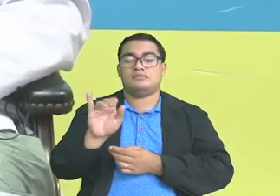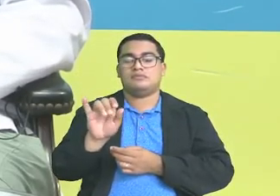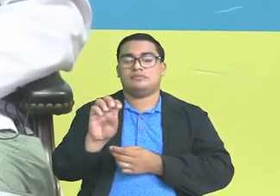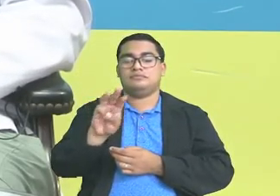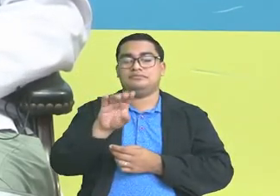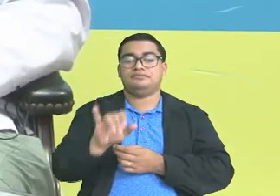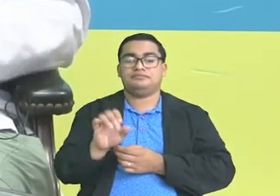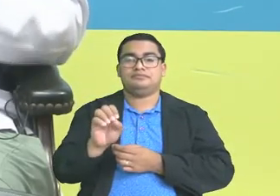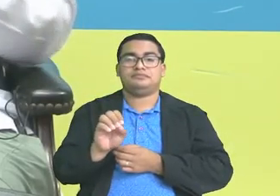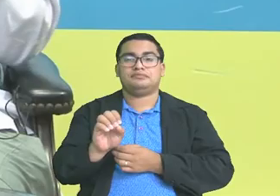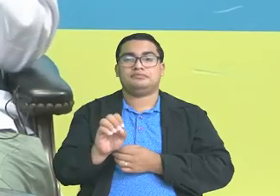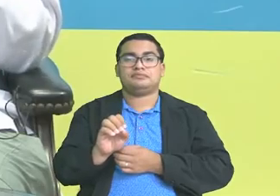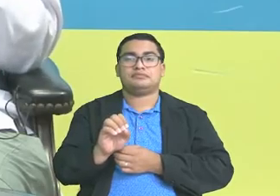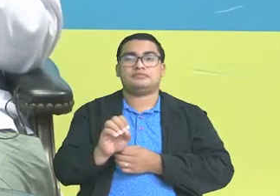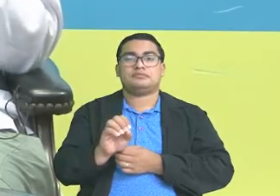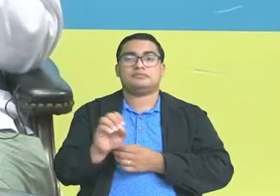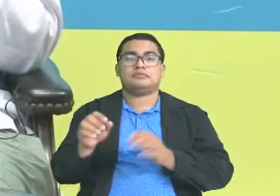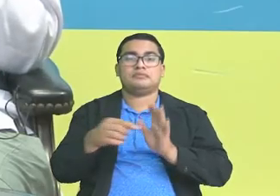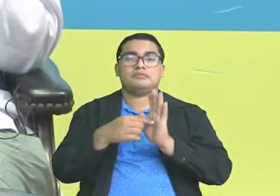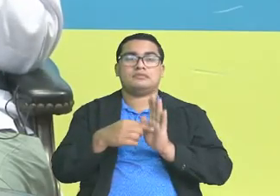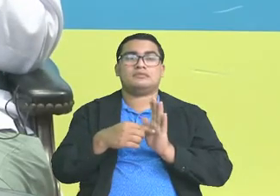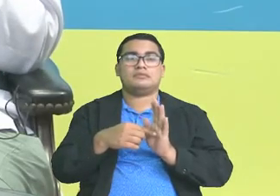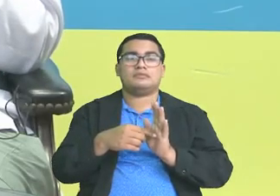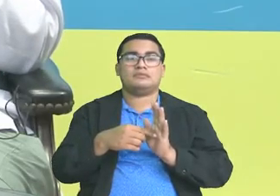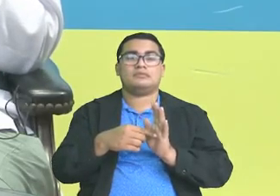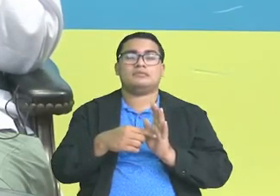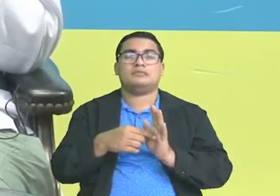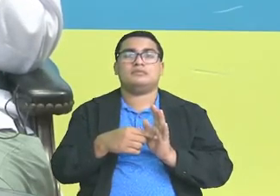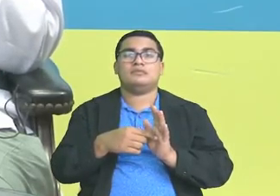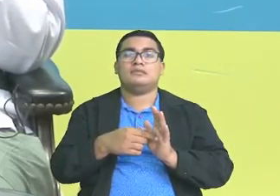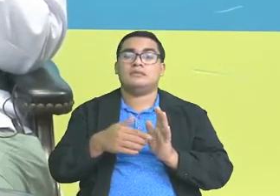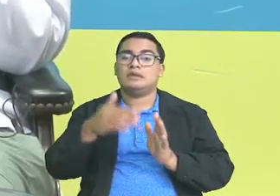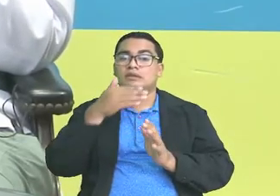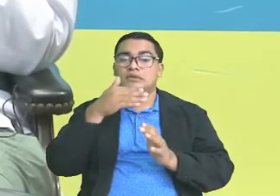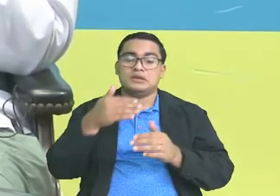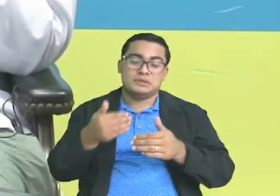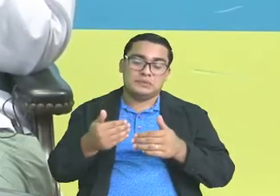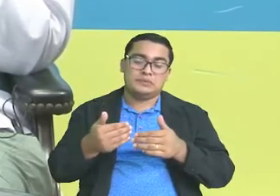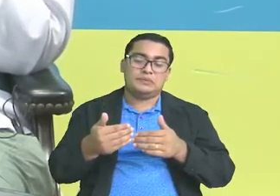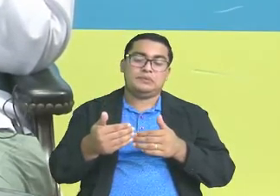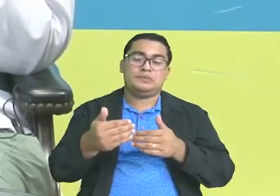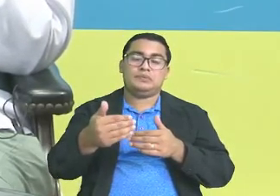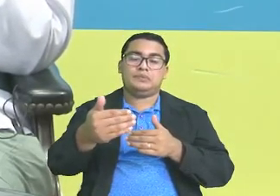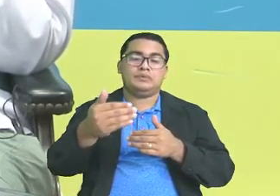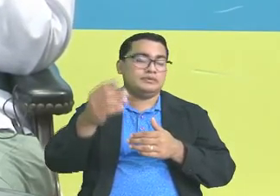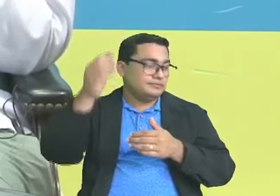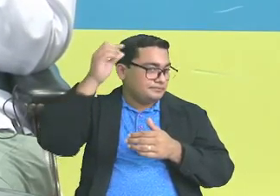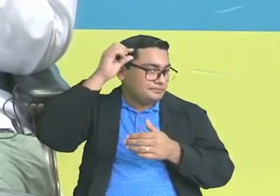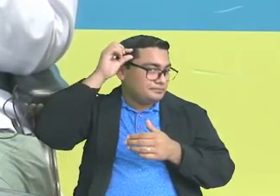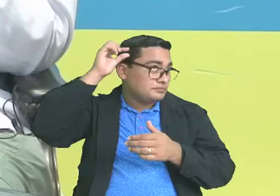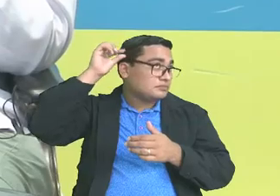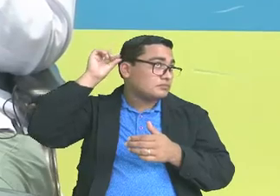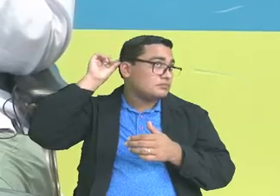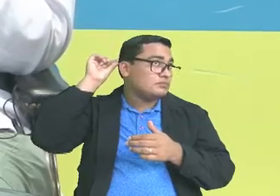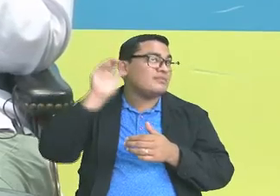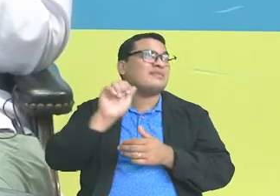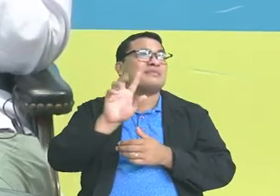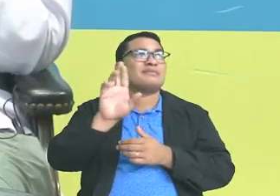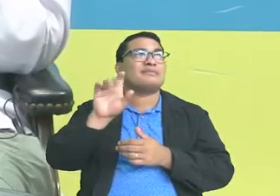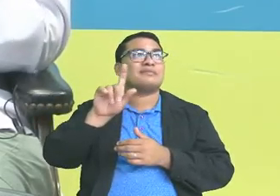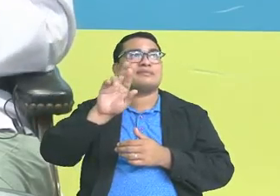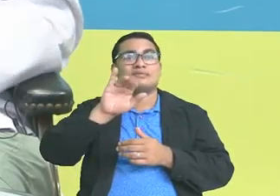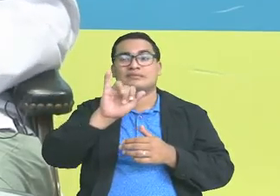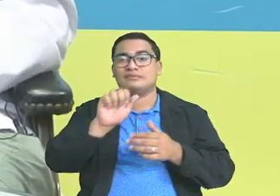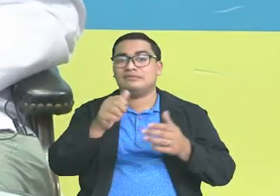las complicaciones cuando son eventos isquémicos le llamamos proximales, o sea que la arteria se tapó desde el